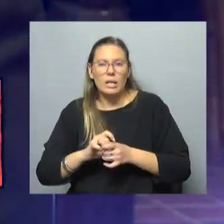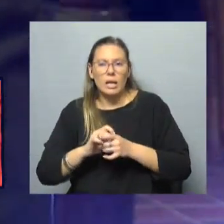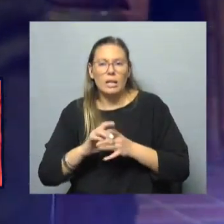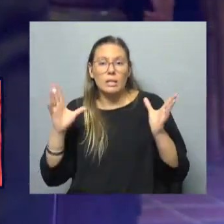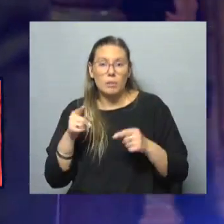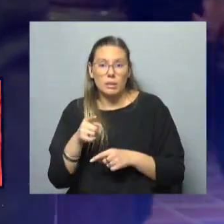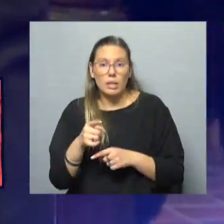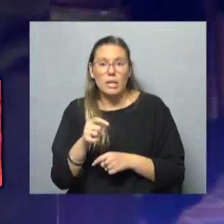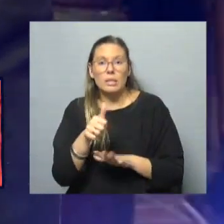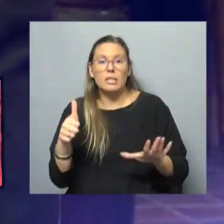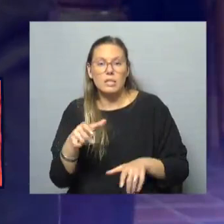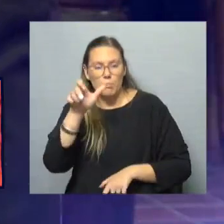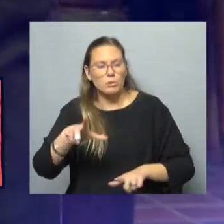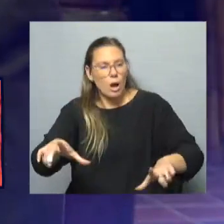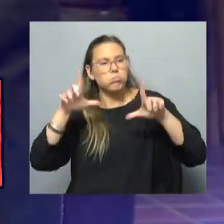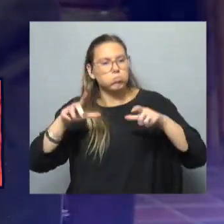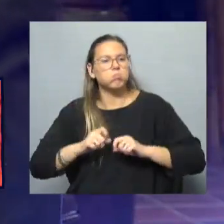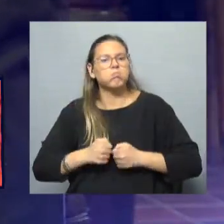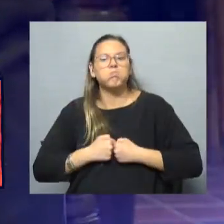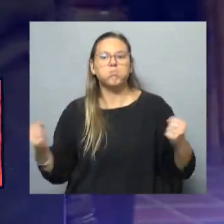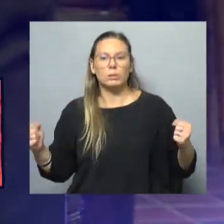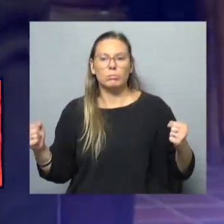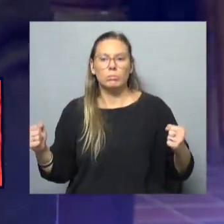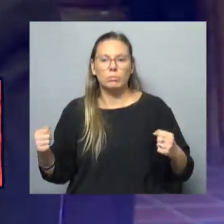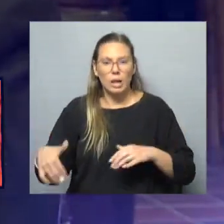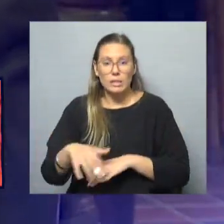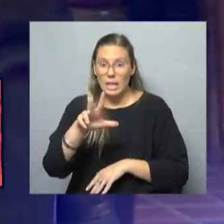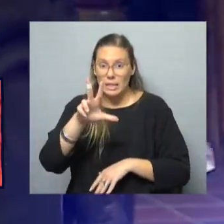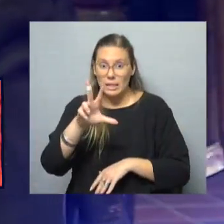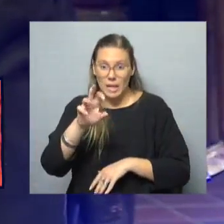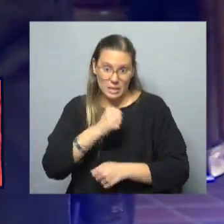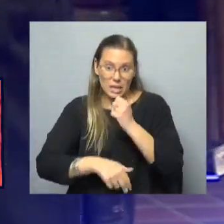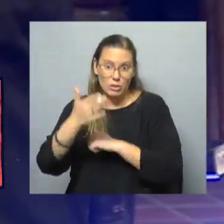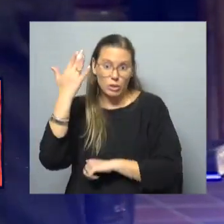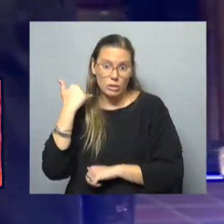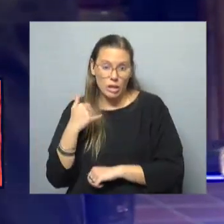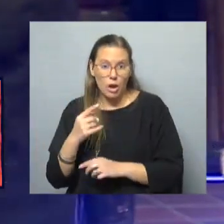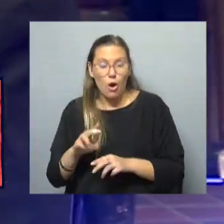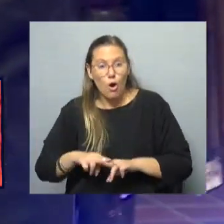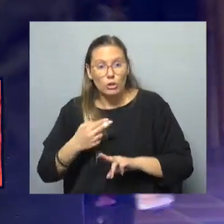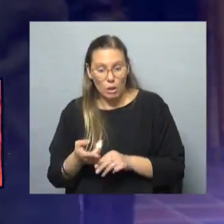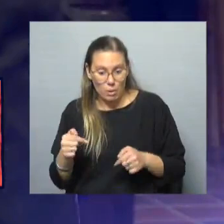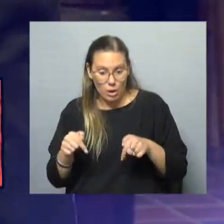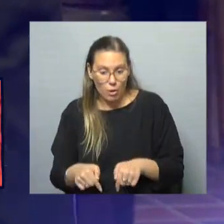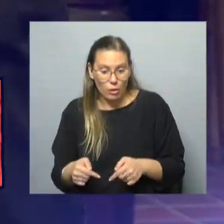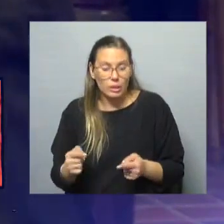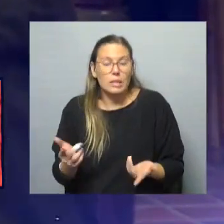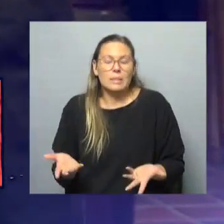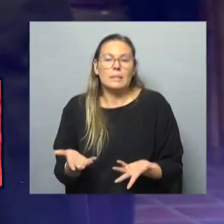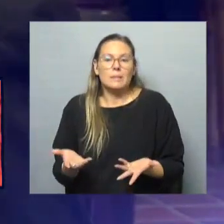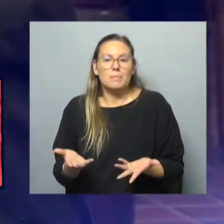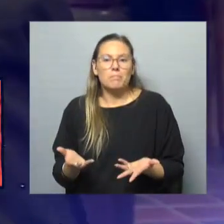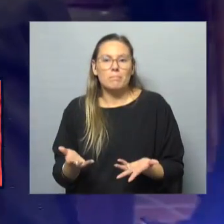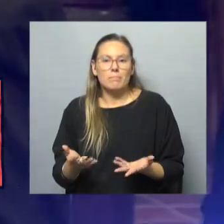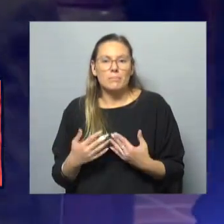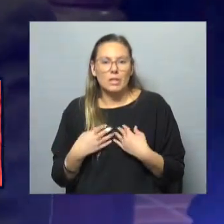a dar la cara y enfrentar la calle, hace 30 años, y de vuelta hoy estamos acá. Y yo